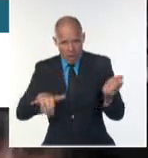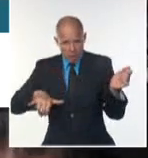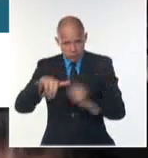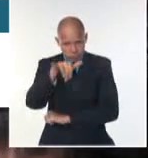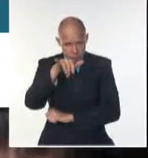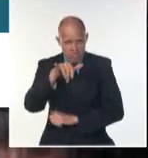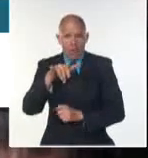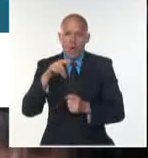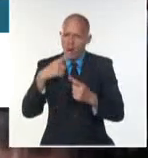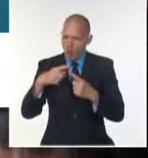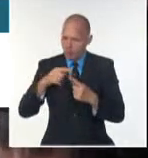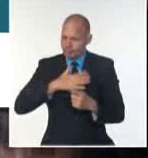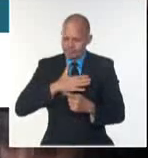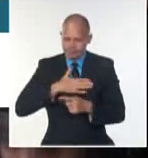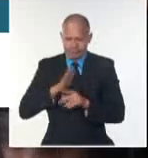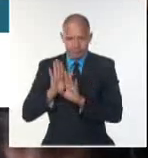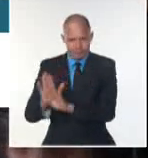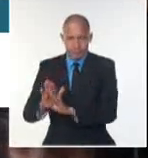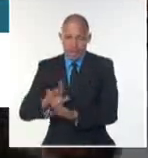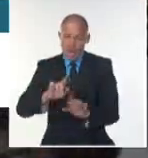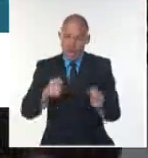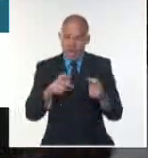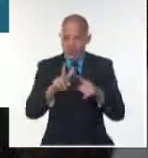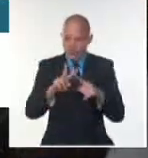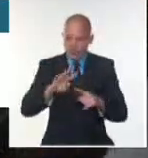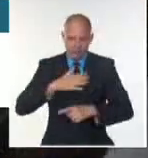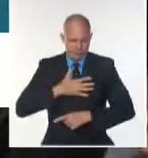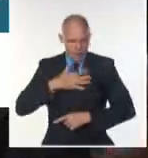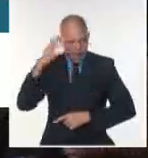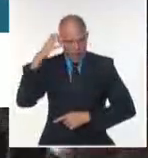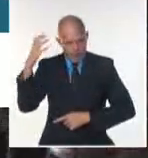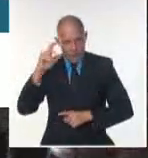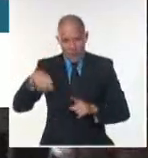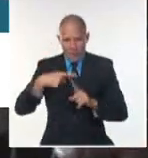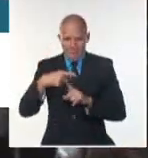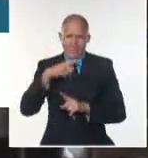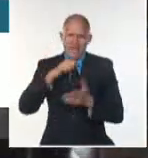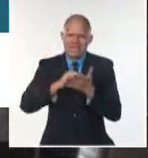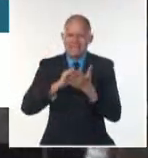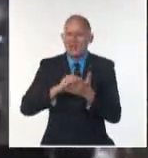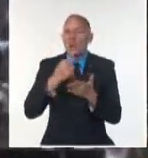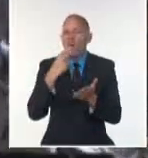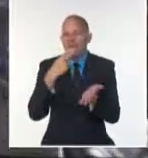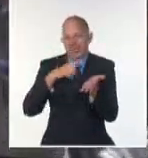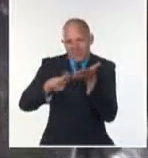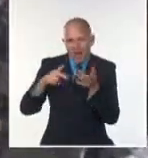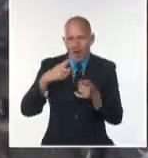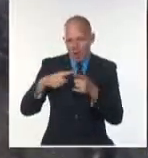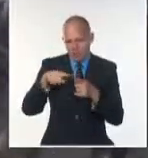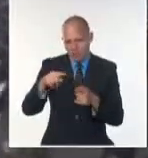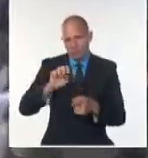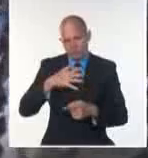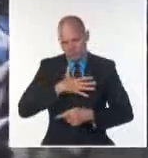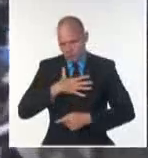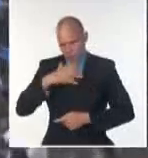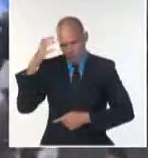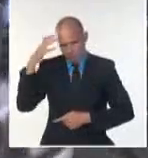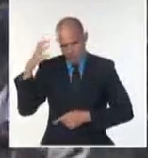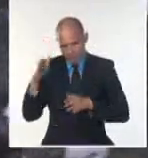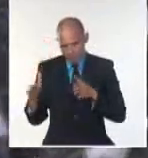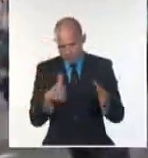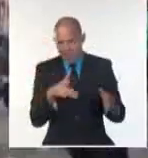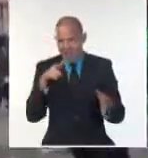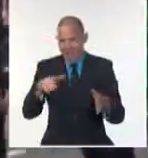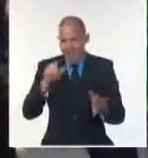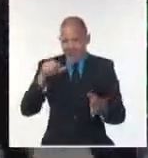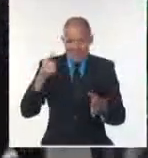aerolíneas argentinas, la radiotelevisión pública y la prestadora del servicio de correo. La discusión de la ley de bases provocó